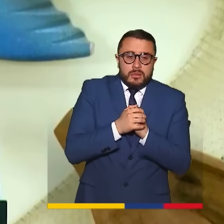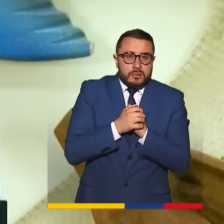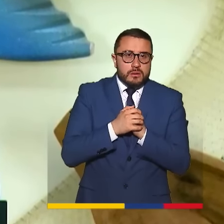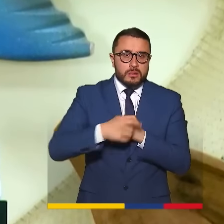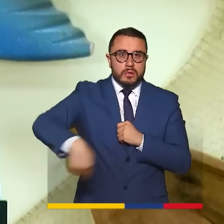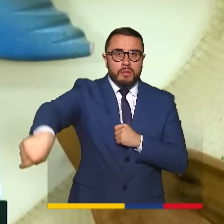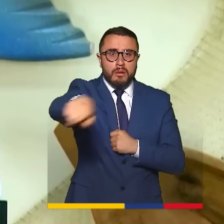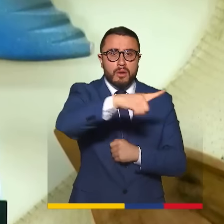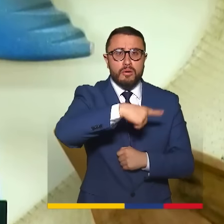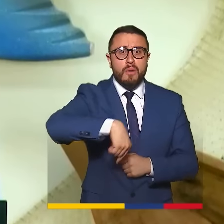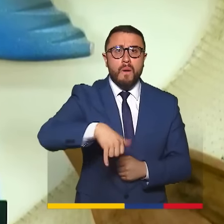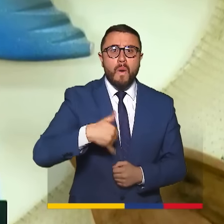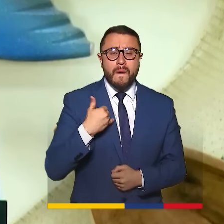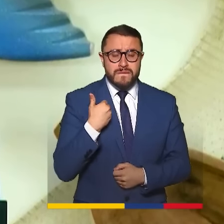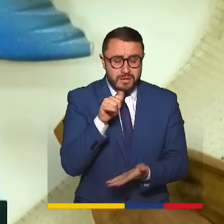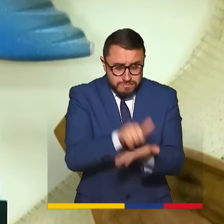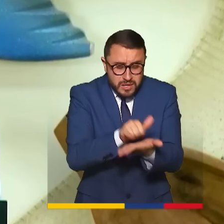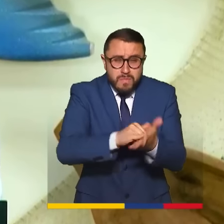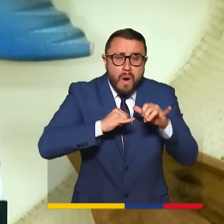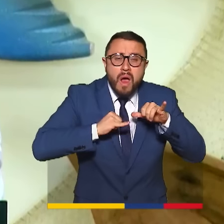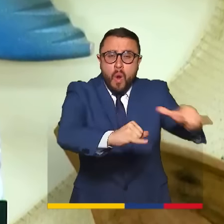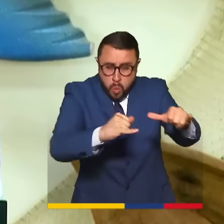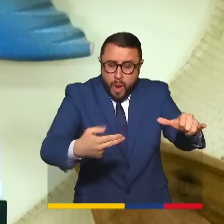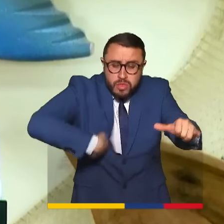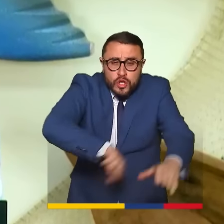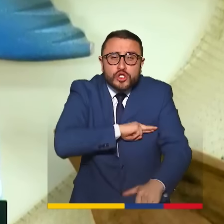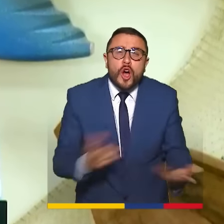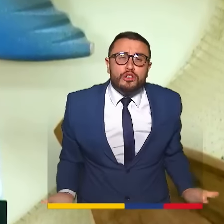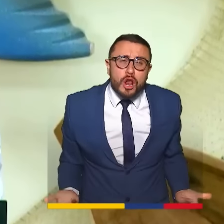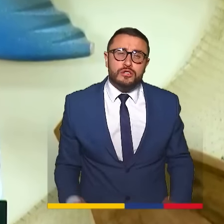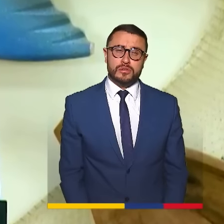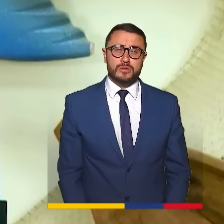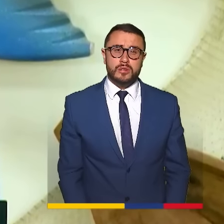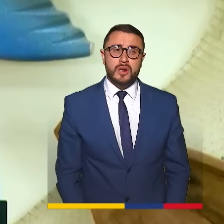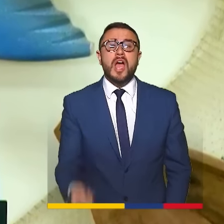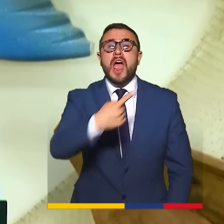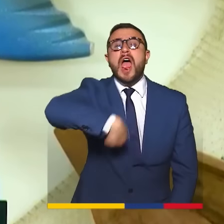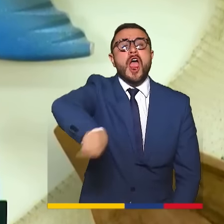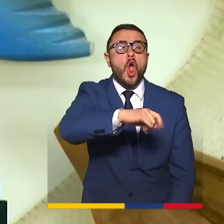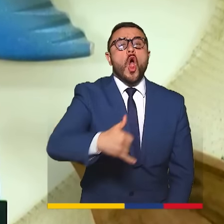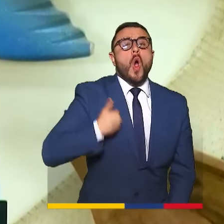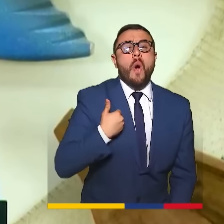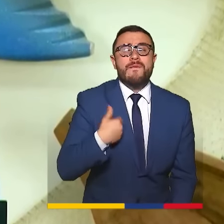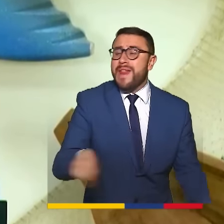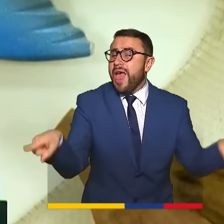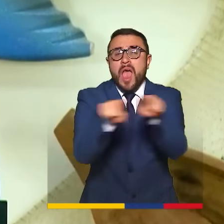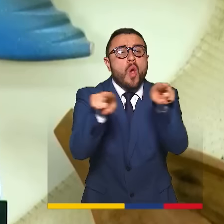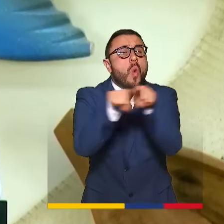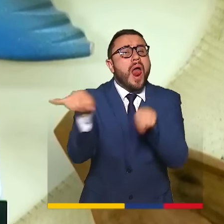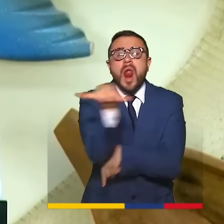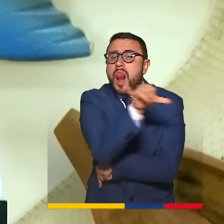jóvenes somos nosotros también. Esos jóvenes son Bolívar, de nuevo